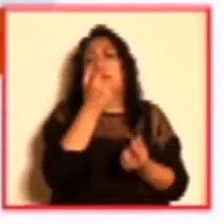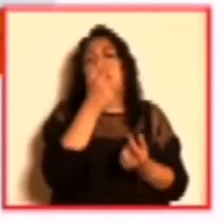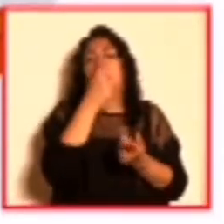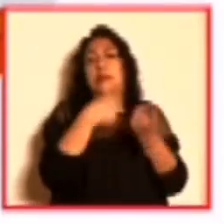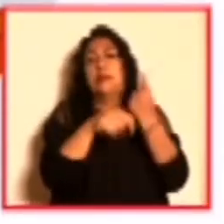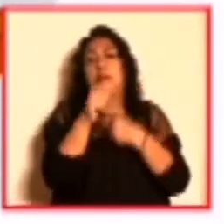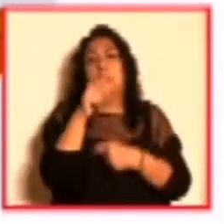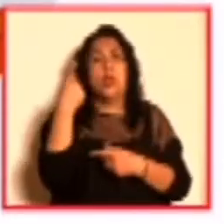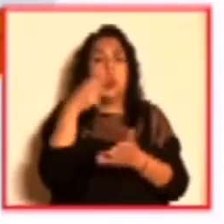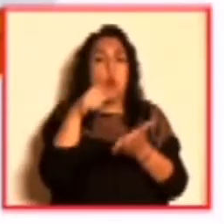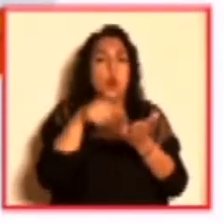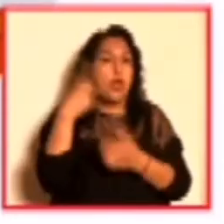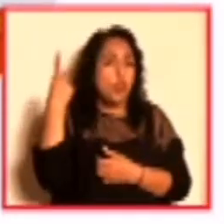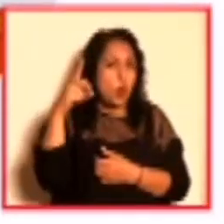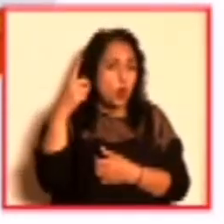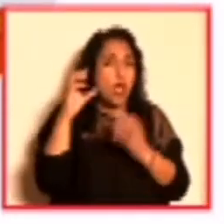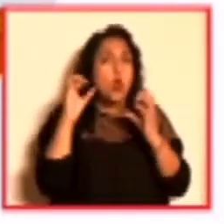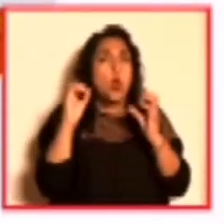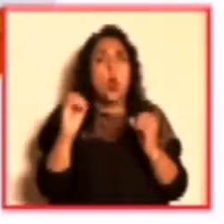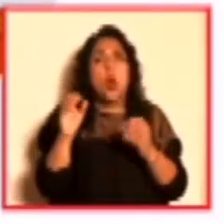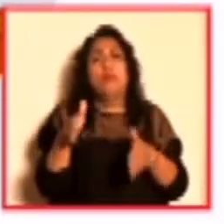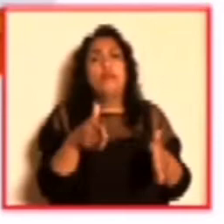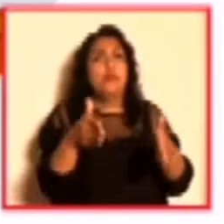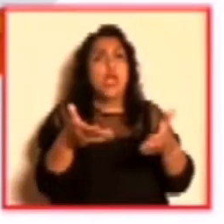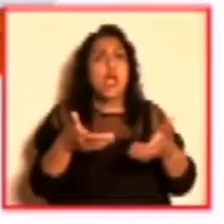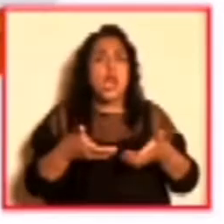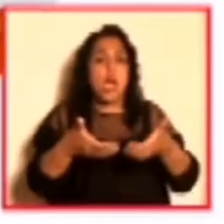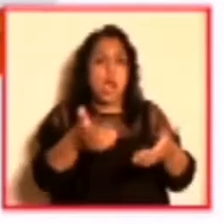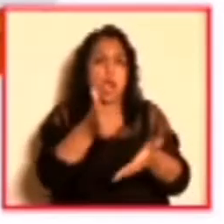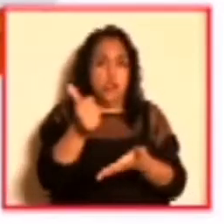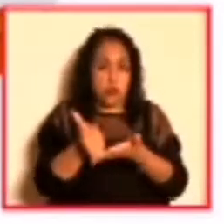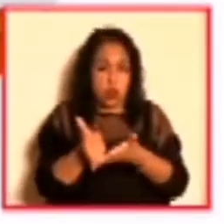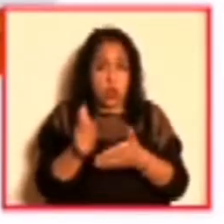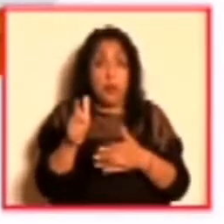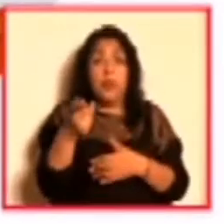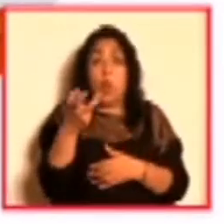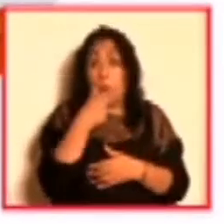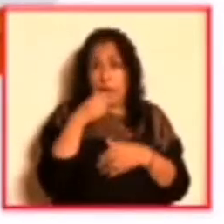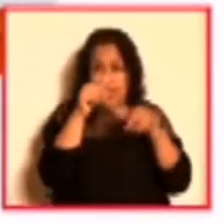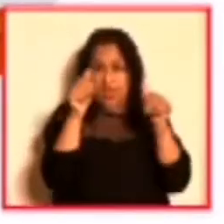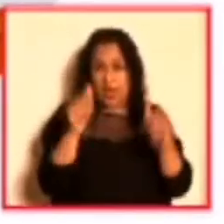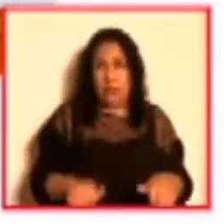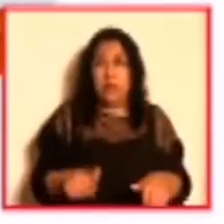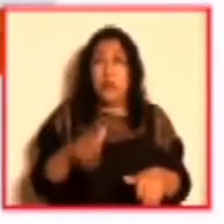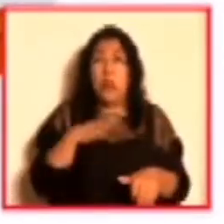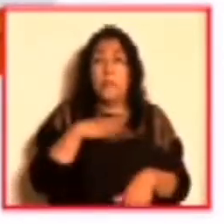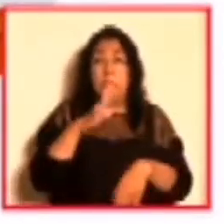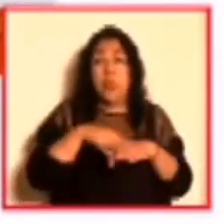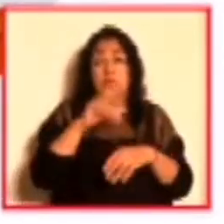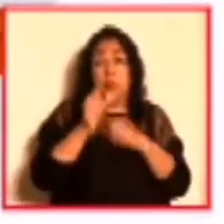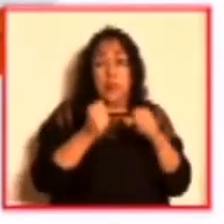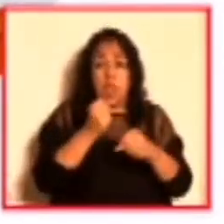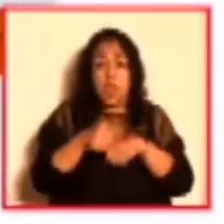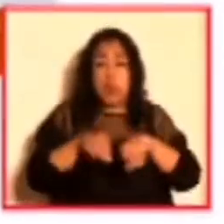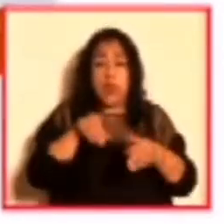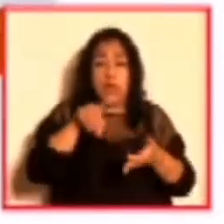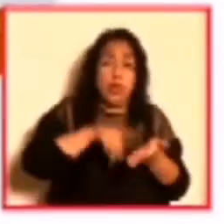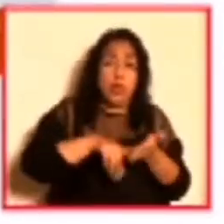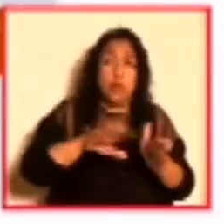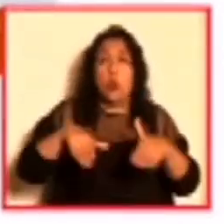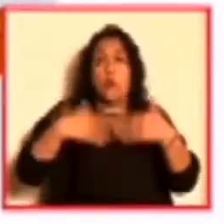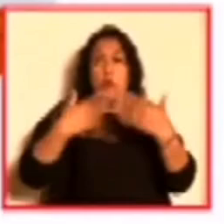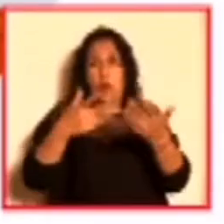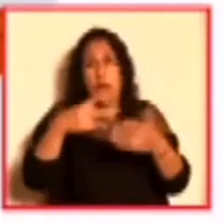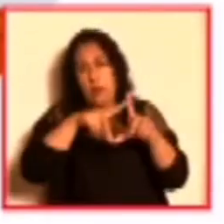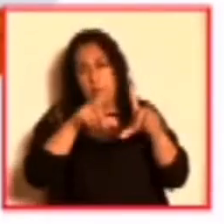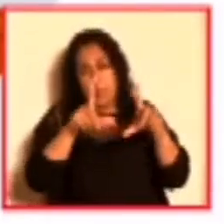Durango, o que bien caminan por las calles de su ciudad. Este artista, que lleva más de 2 décadas trabajando dentro y fuera de México,